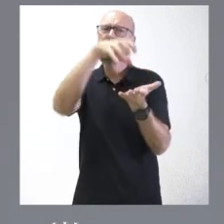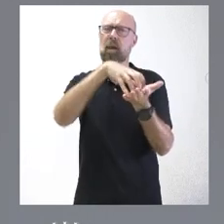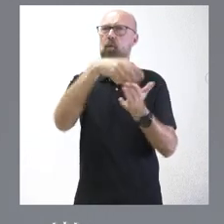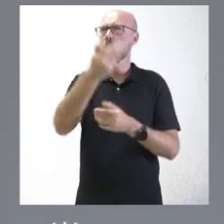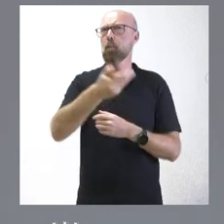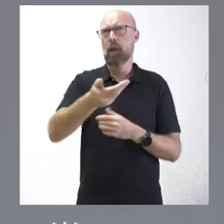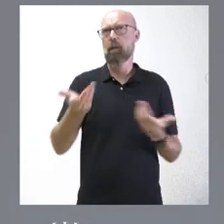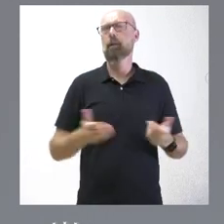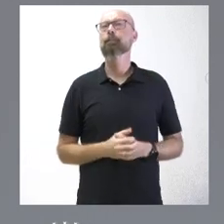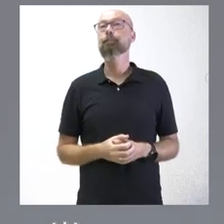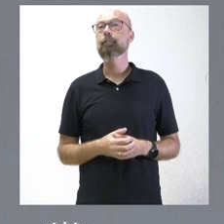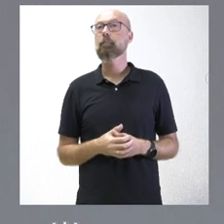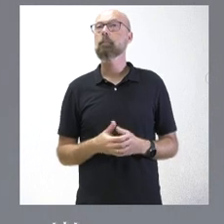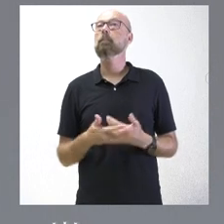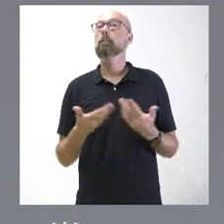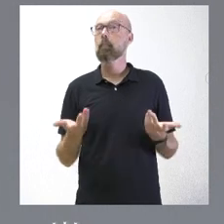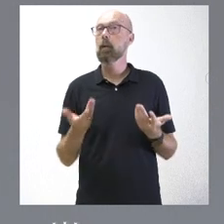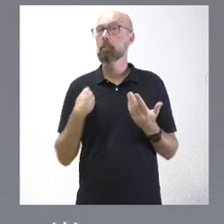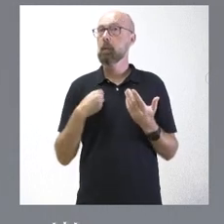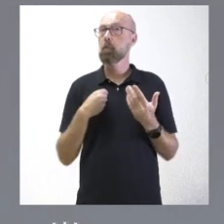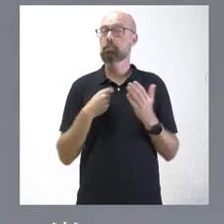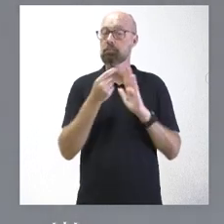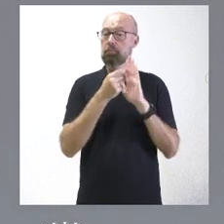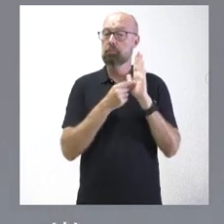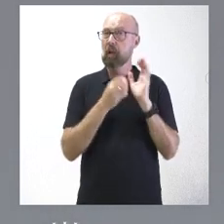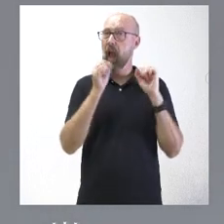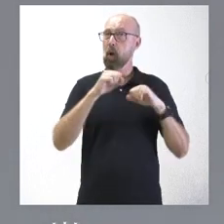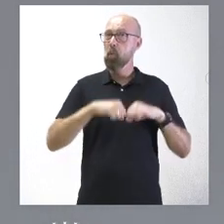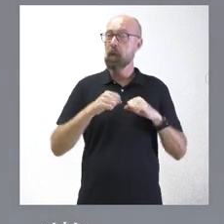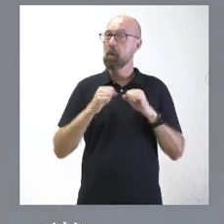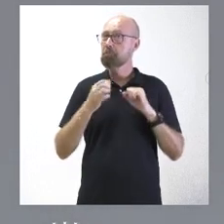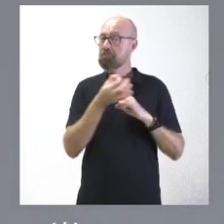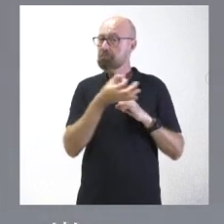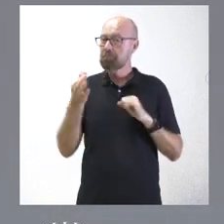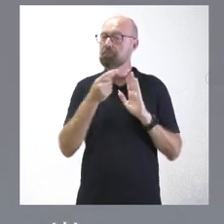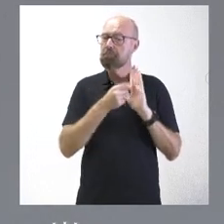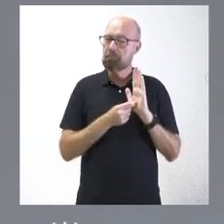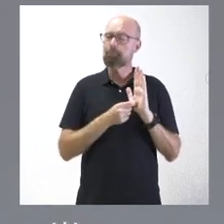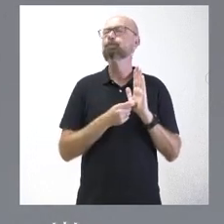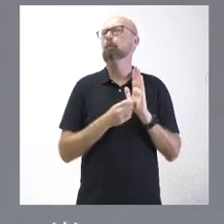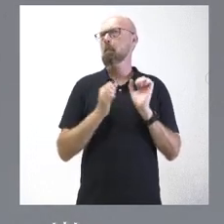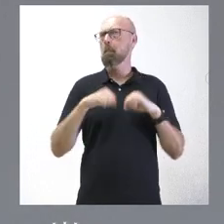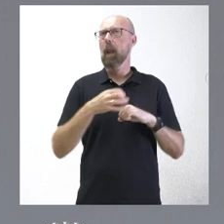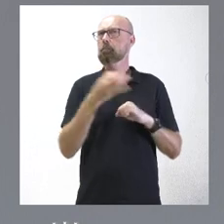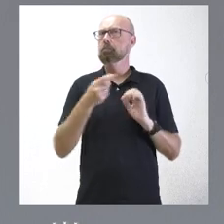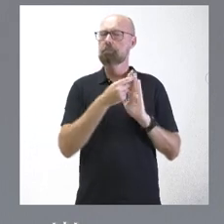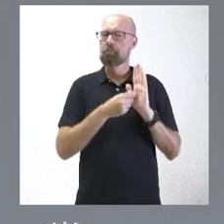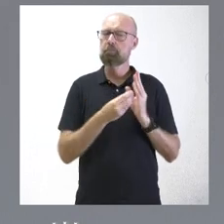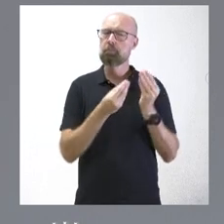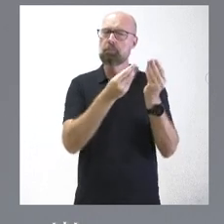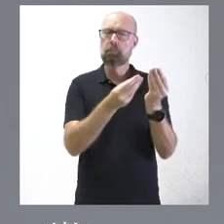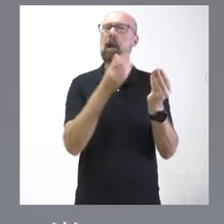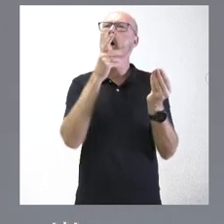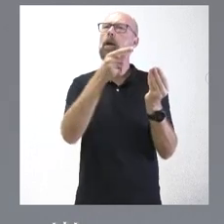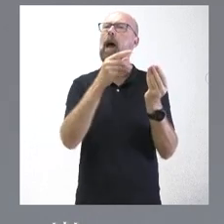en base en torno a esos consensos se empezó a trabajar lo que es el cuerpo de la ley